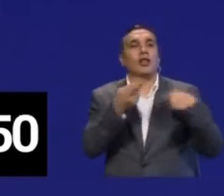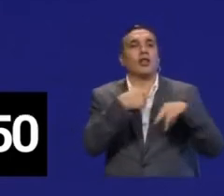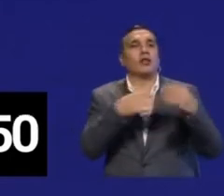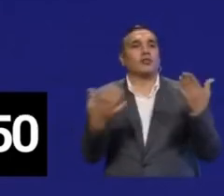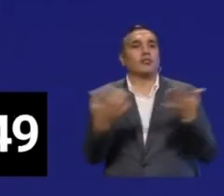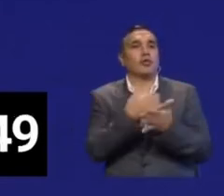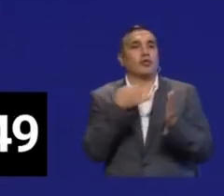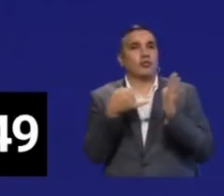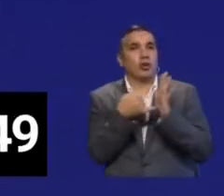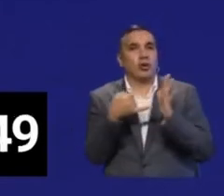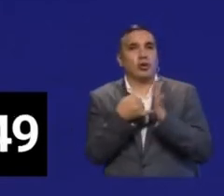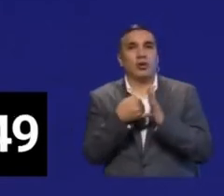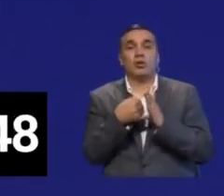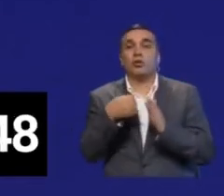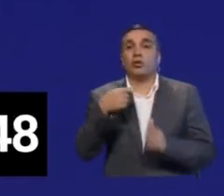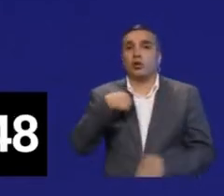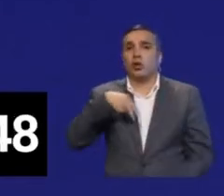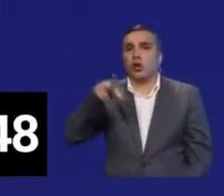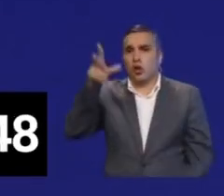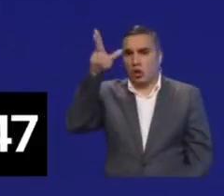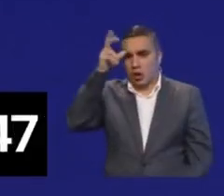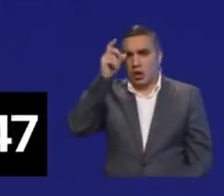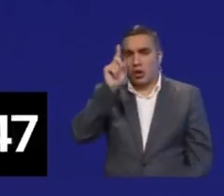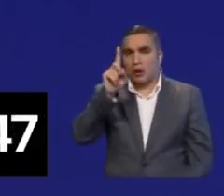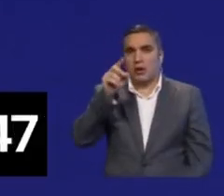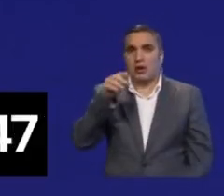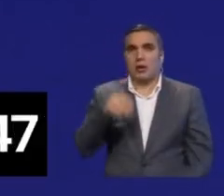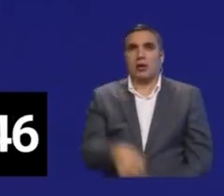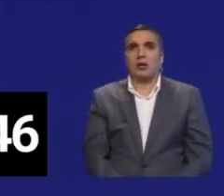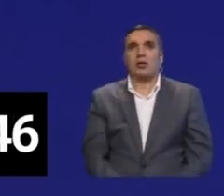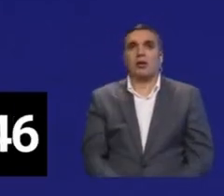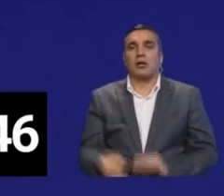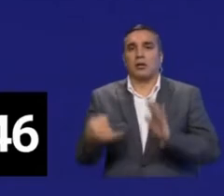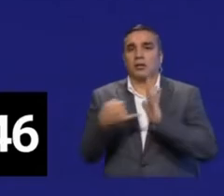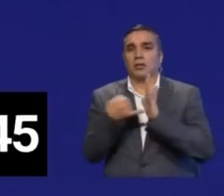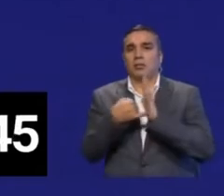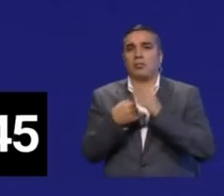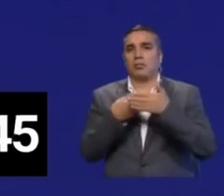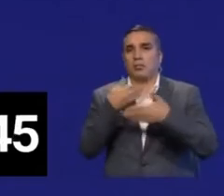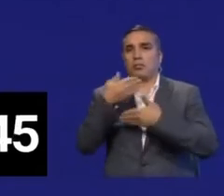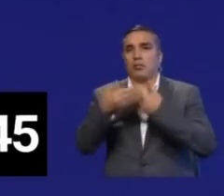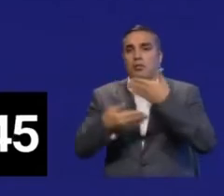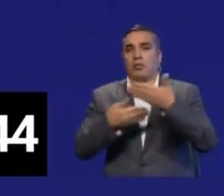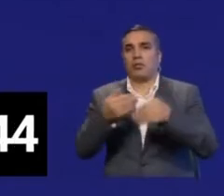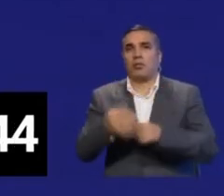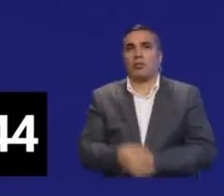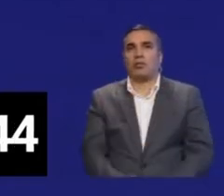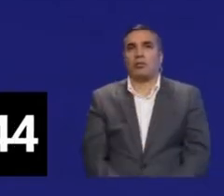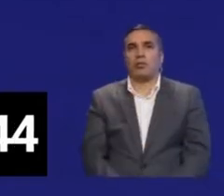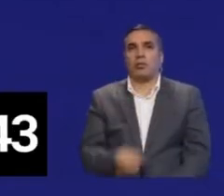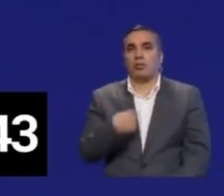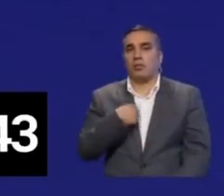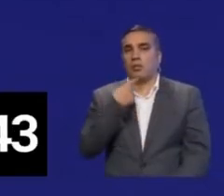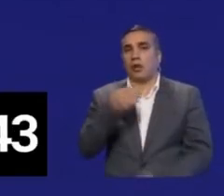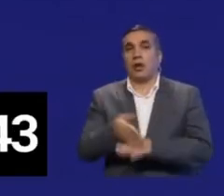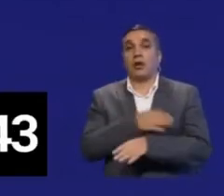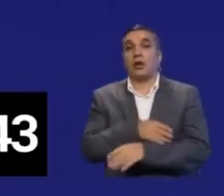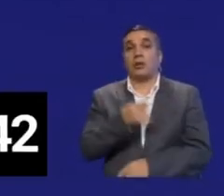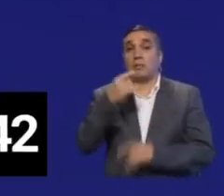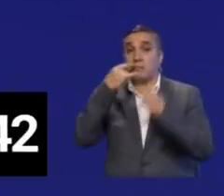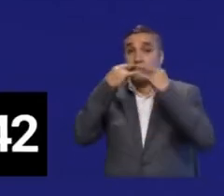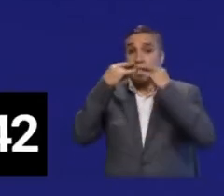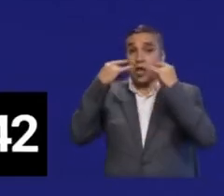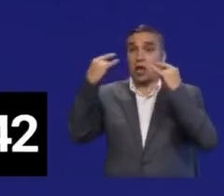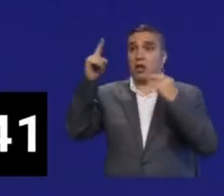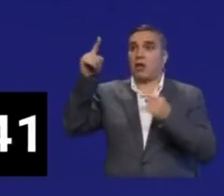recaudación tributaria. Creemos en tributos progresivos, como dije antes, que los que más tienen sean los que